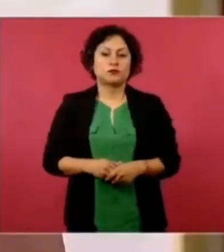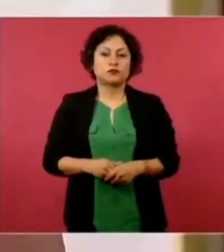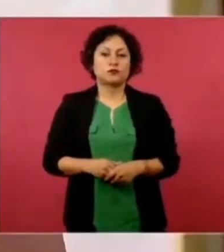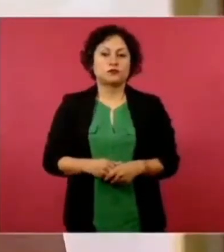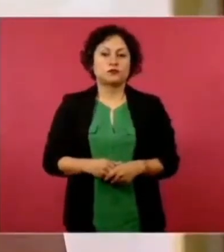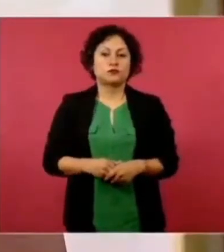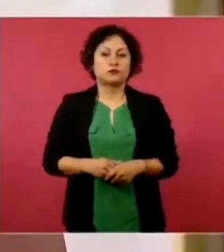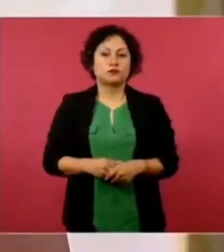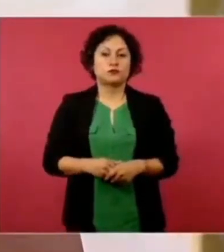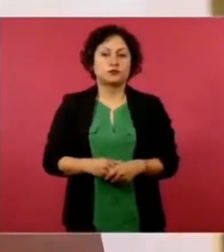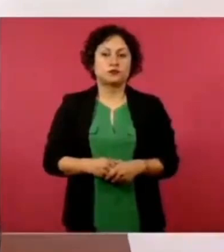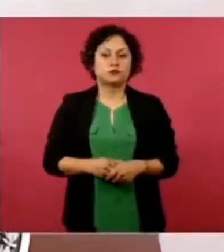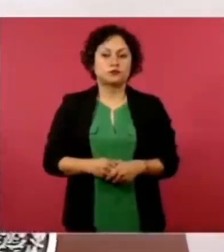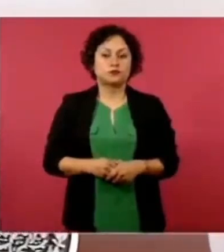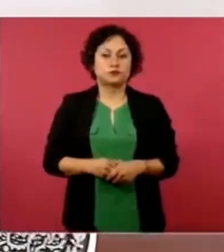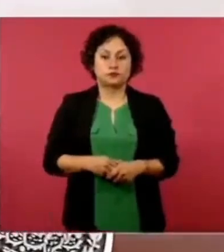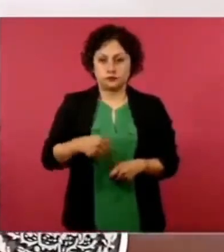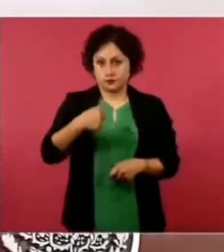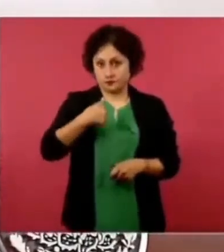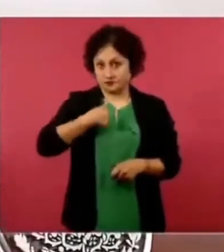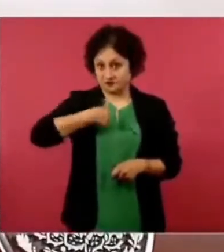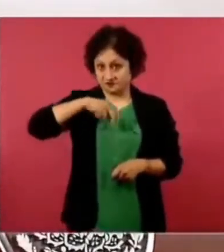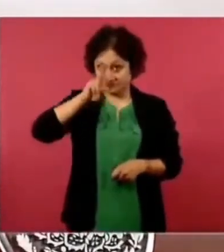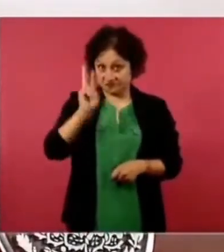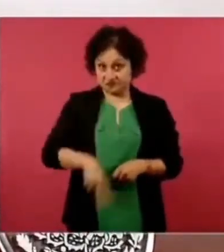Y me consta